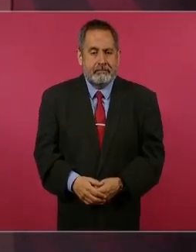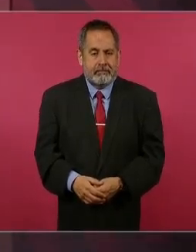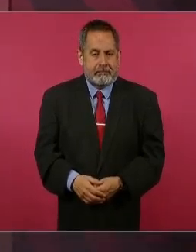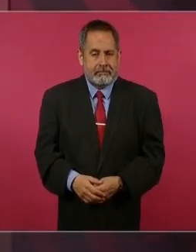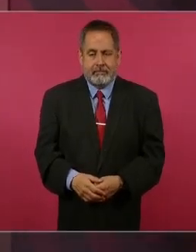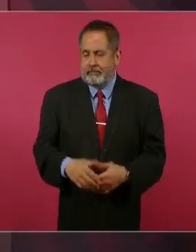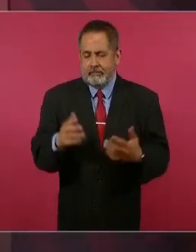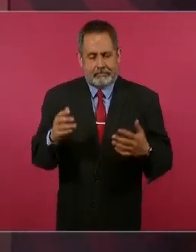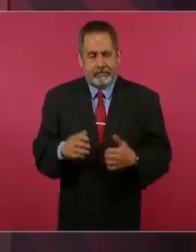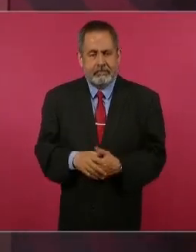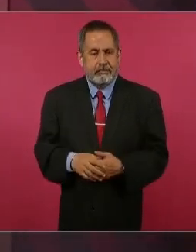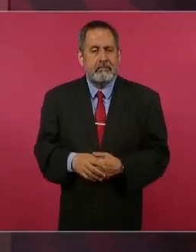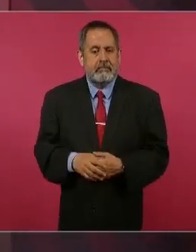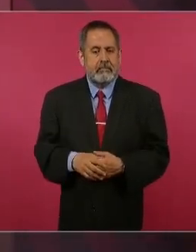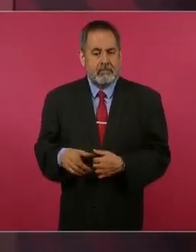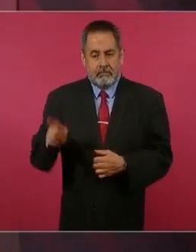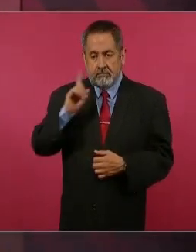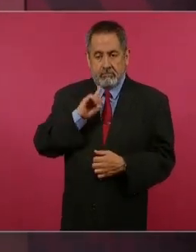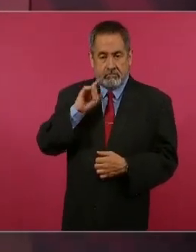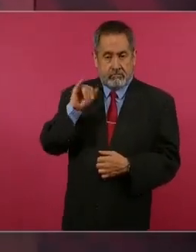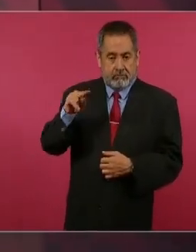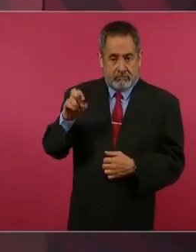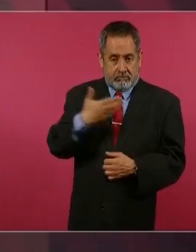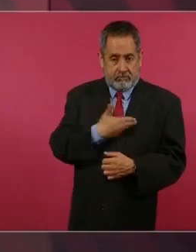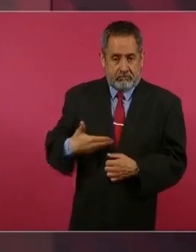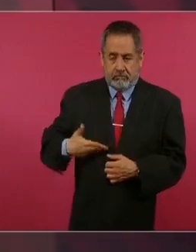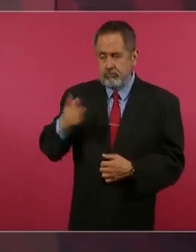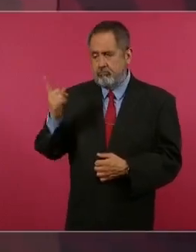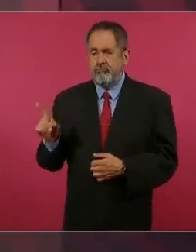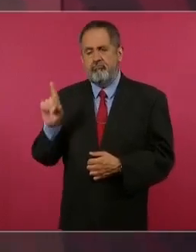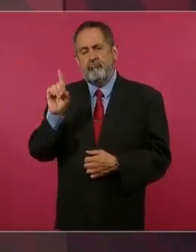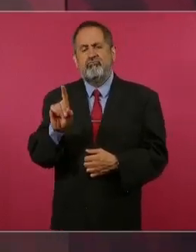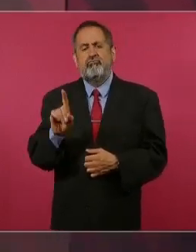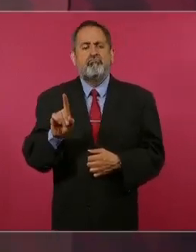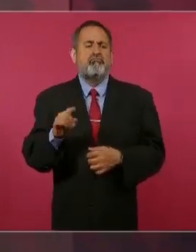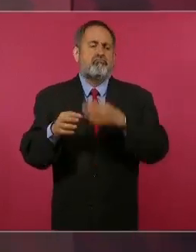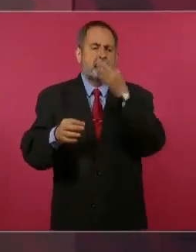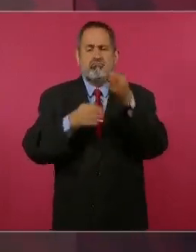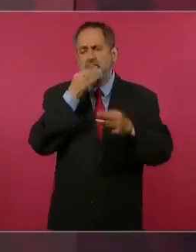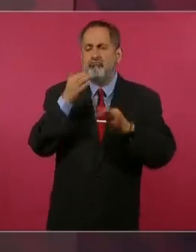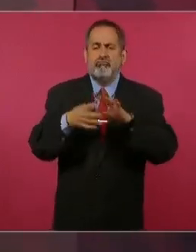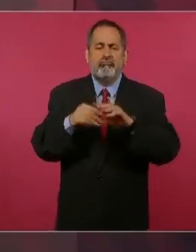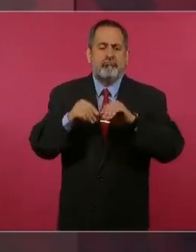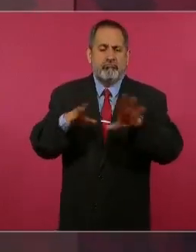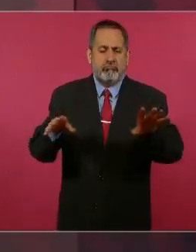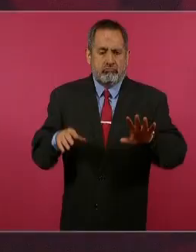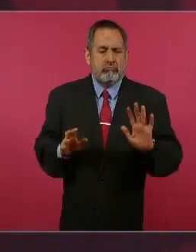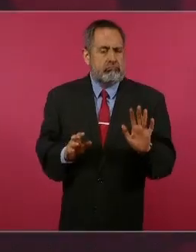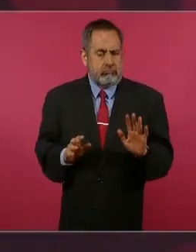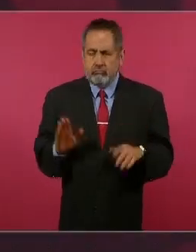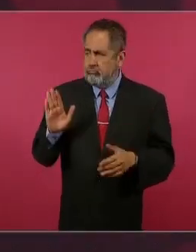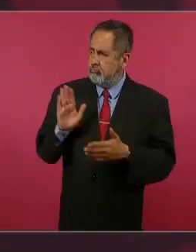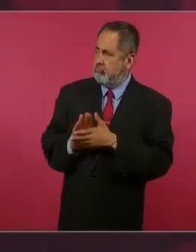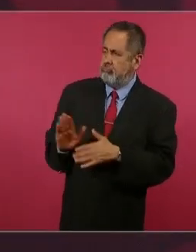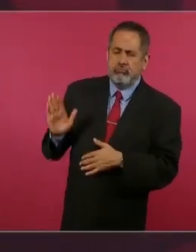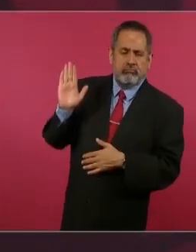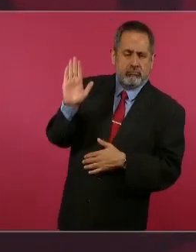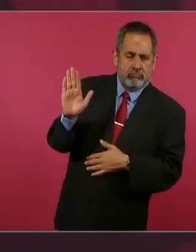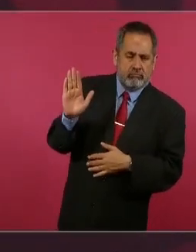salió la señora ya dio a conocer con una muestra